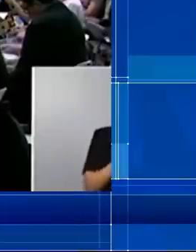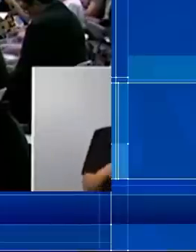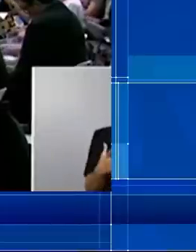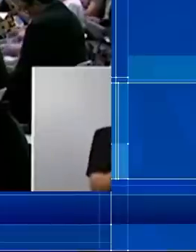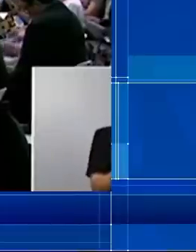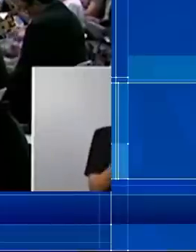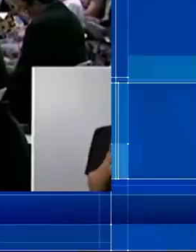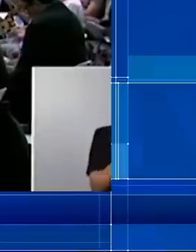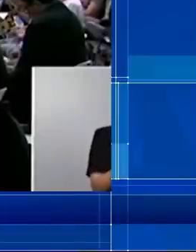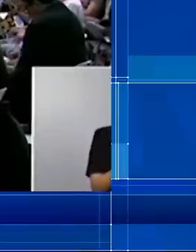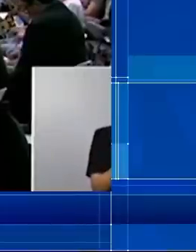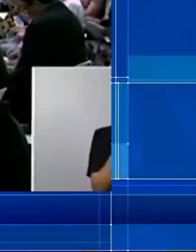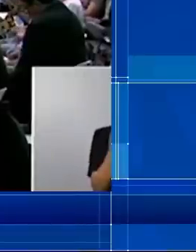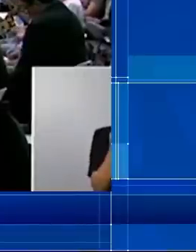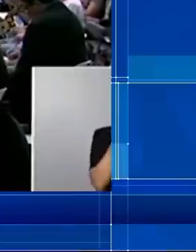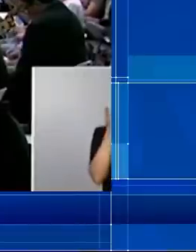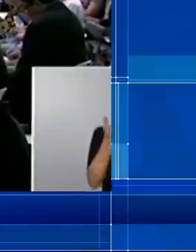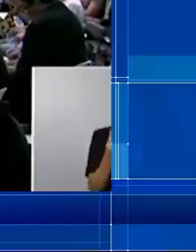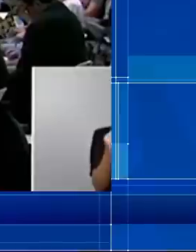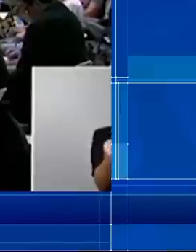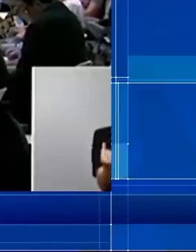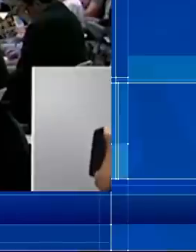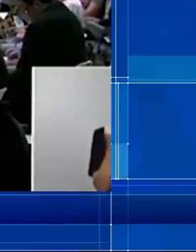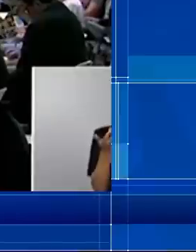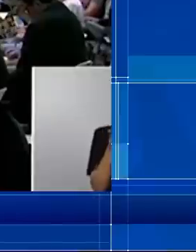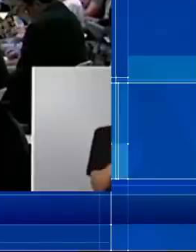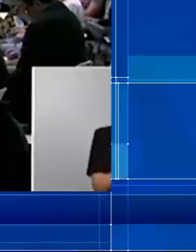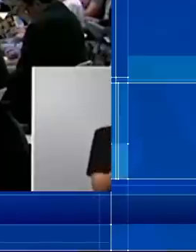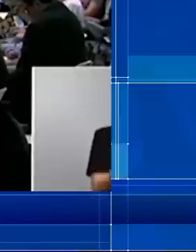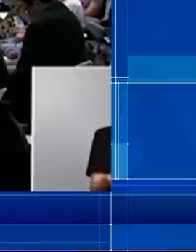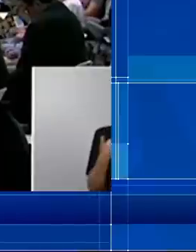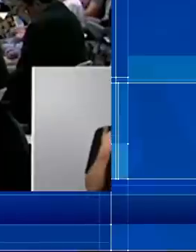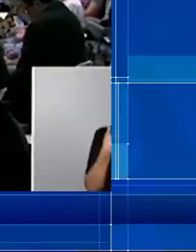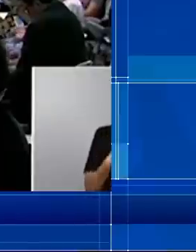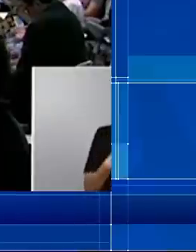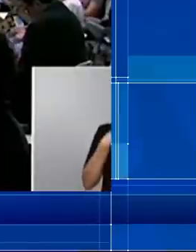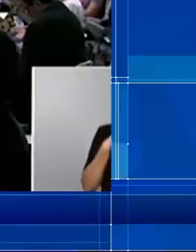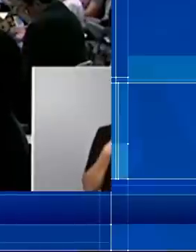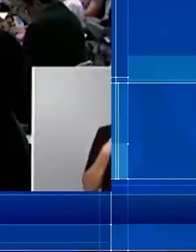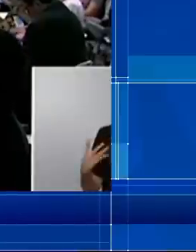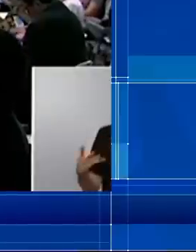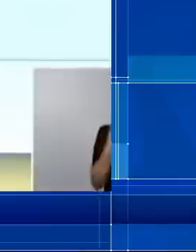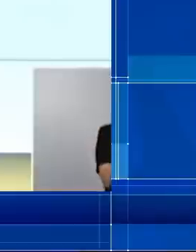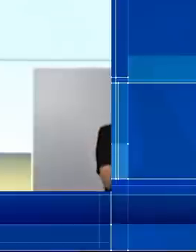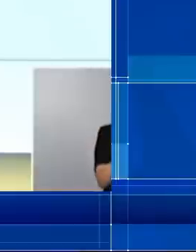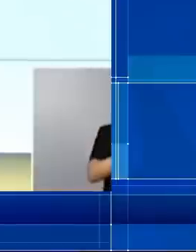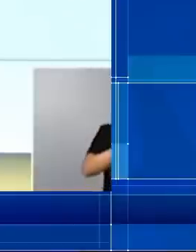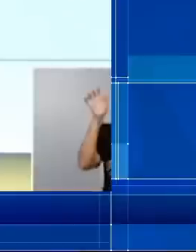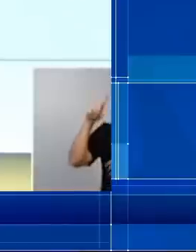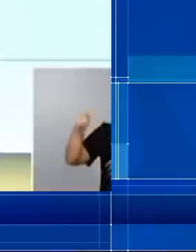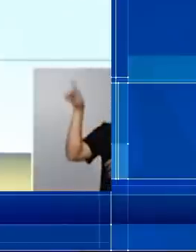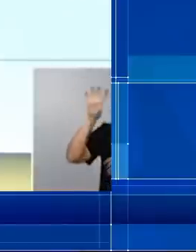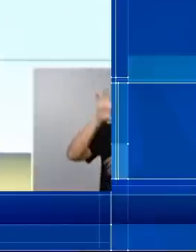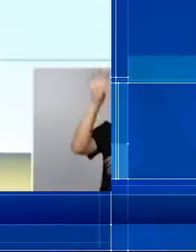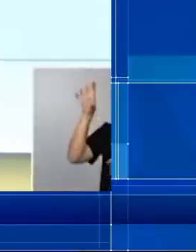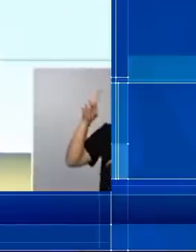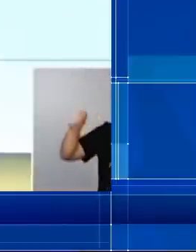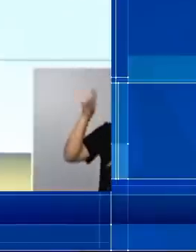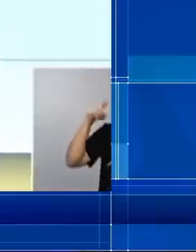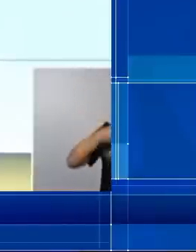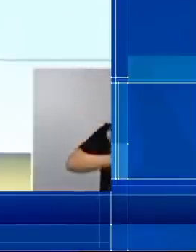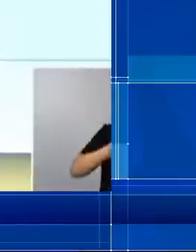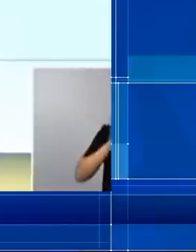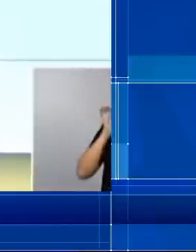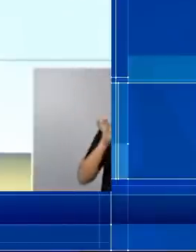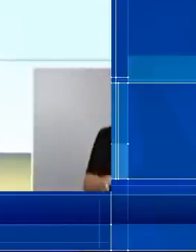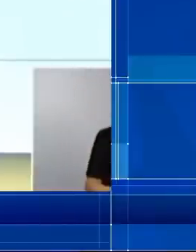prioritario, es una tarea de todos y va en línea con lo que están haciendo otros países europeos. Con todo ello, lo que estaremos haciendo es reducir